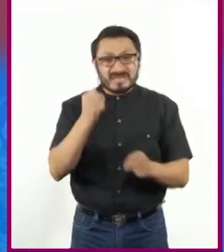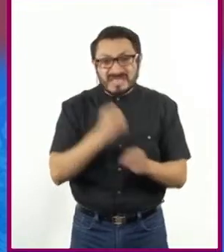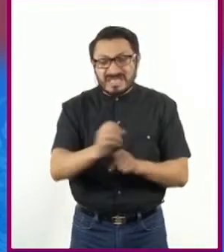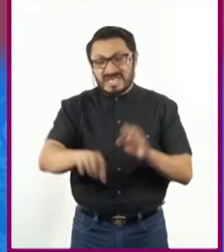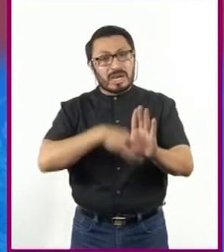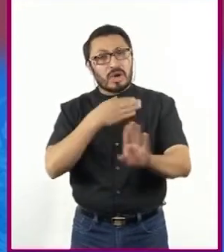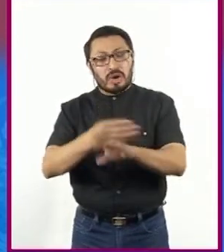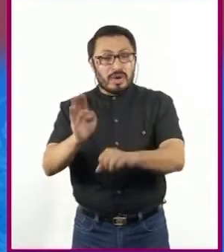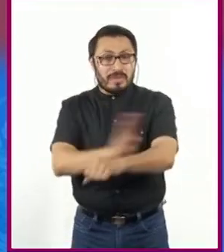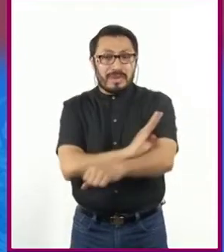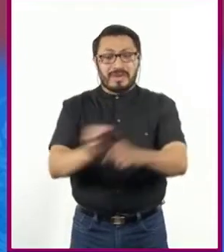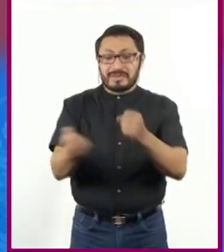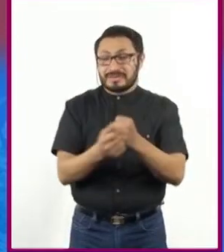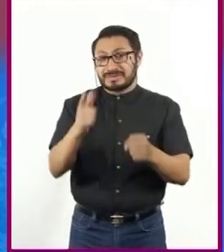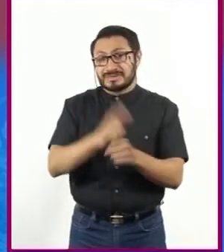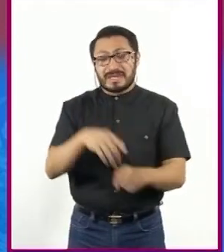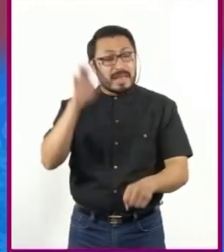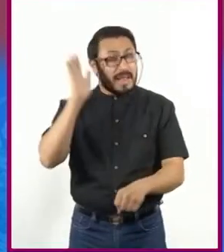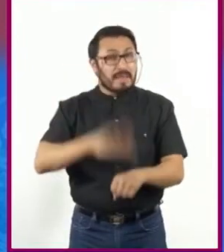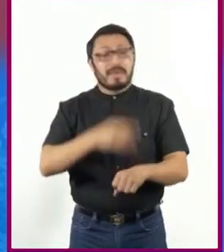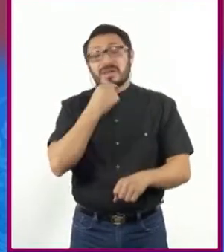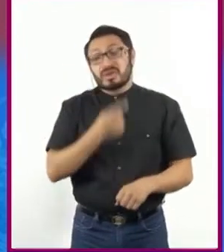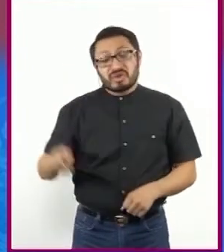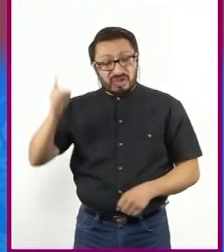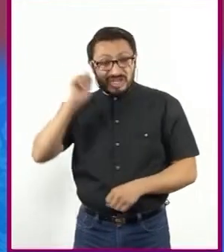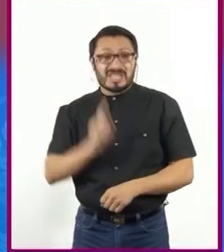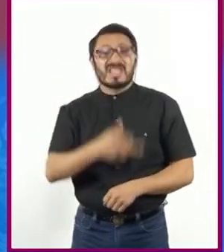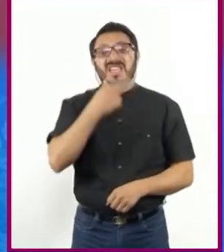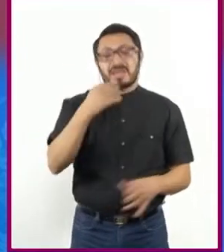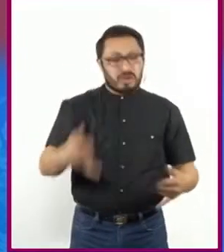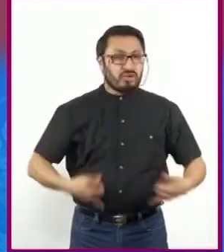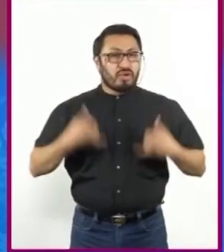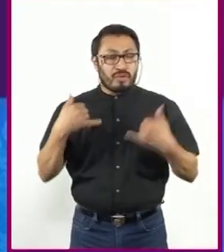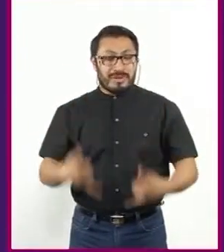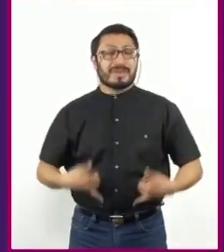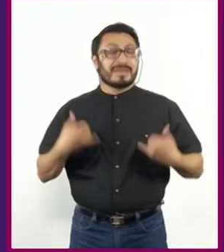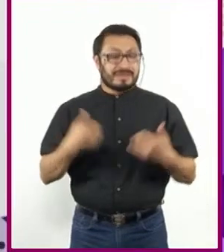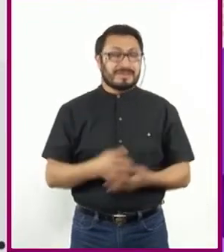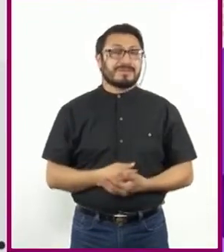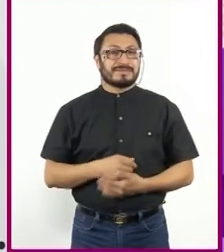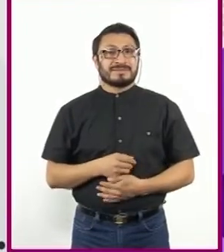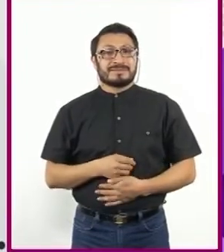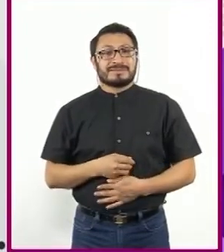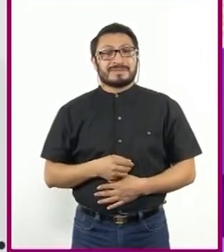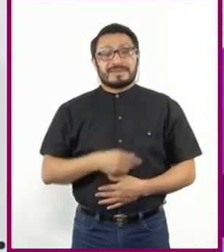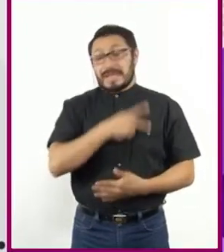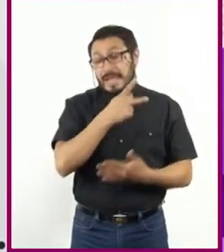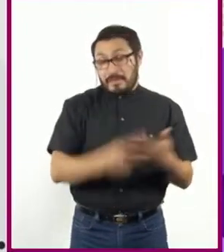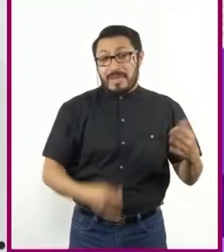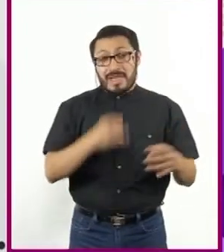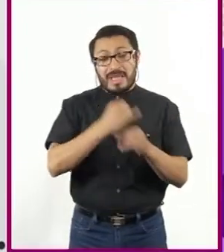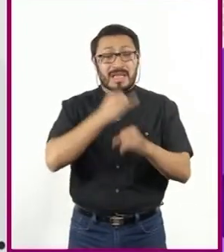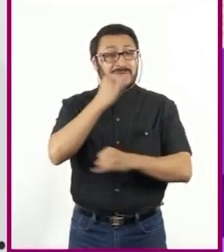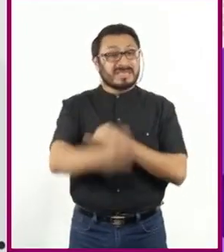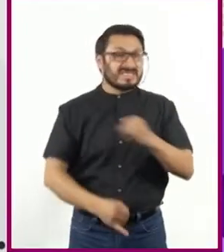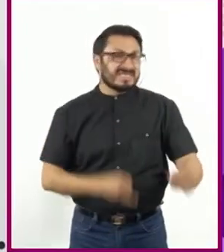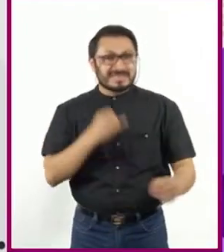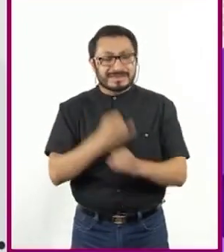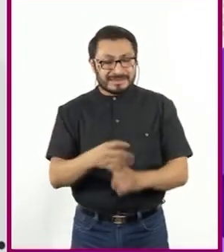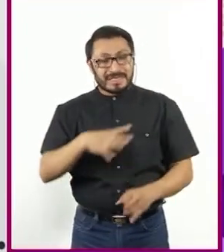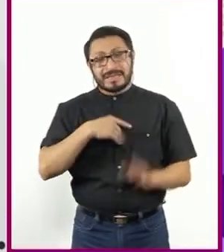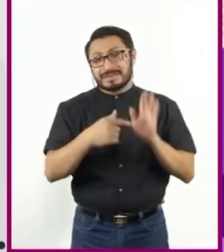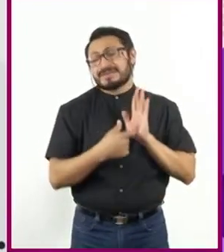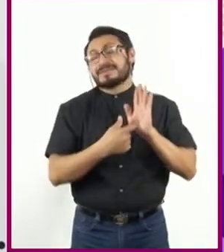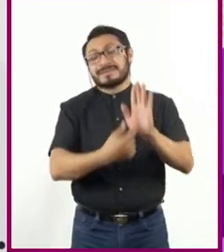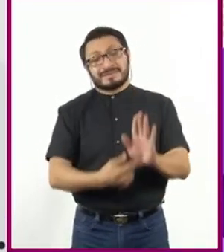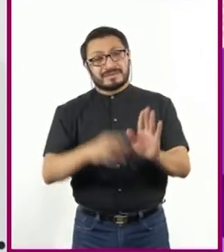la sociedad, especialmente de las niñas, niños, jóvenes y adolescentes. En el plano internacional, podemos mencionar